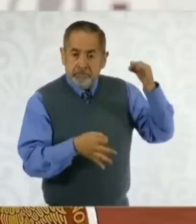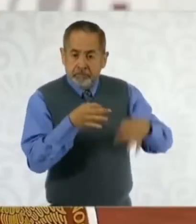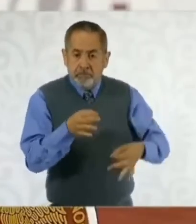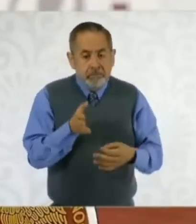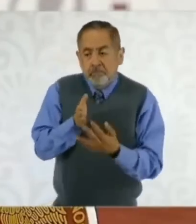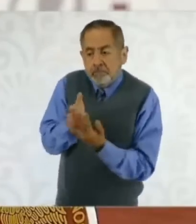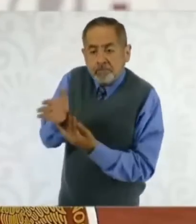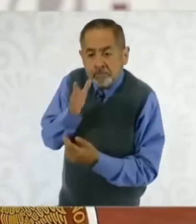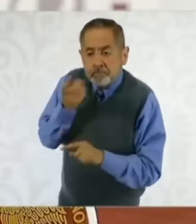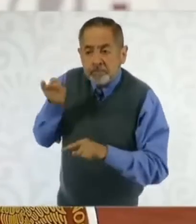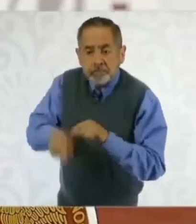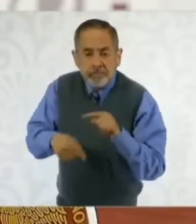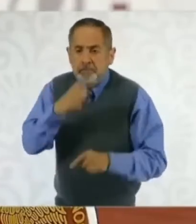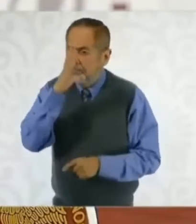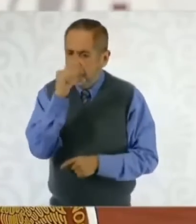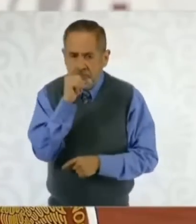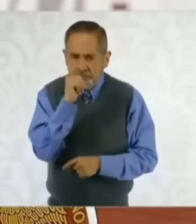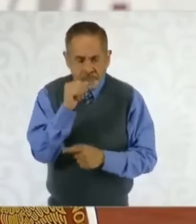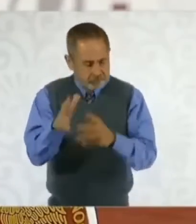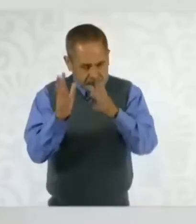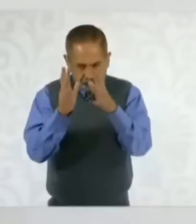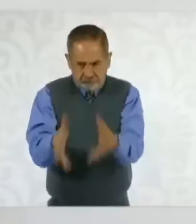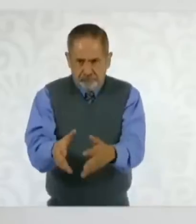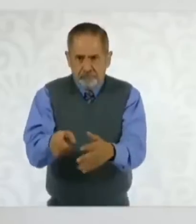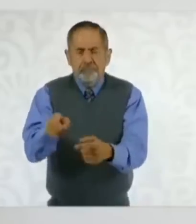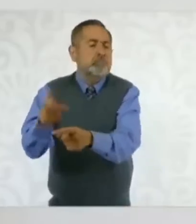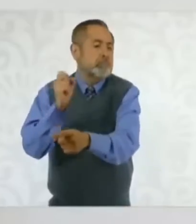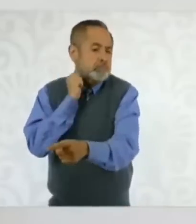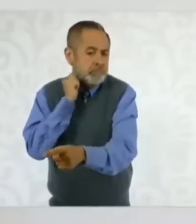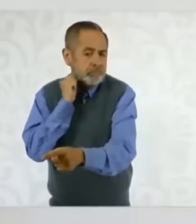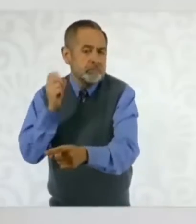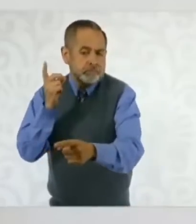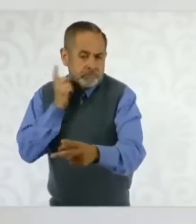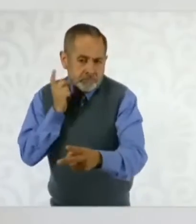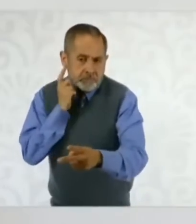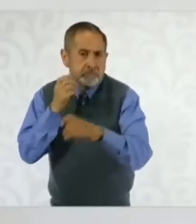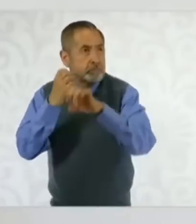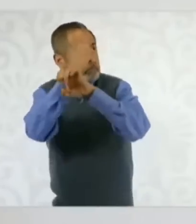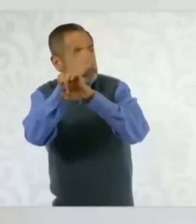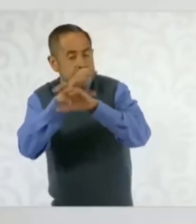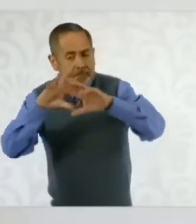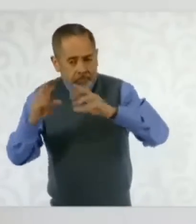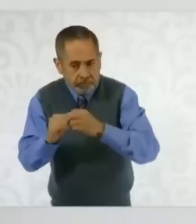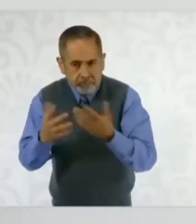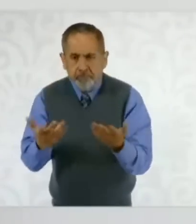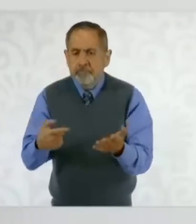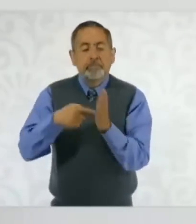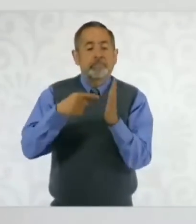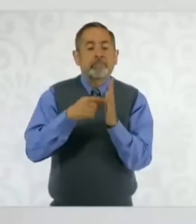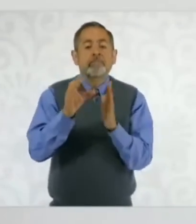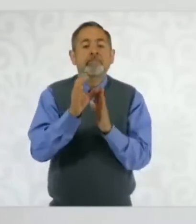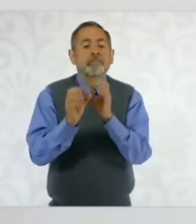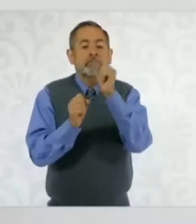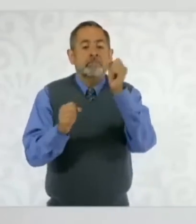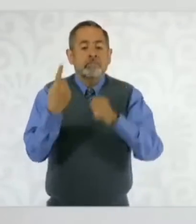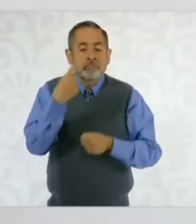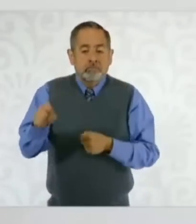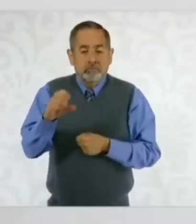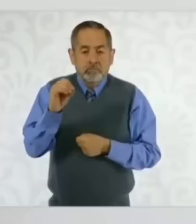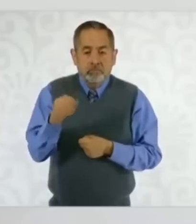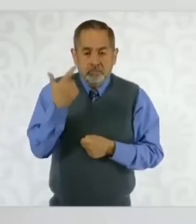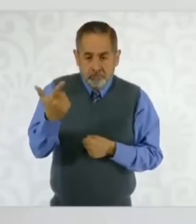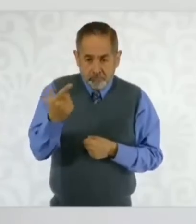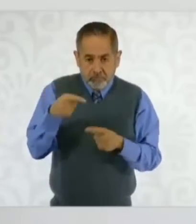histórico de nuestro país. Y fue así como en el artículo 107 constitucional se establece que el